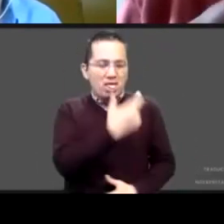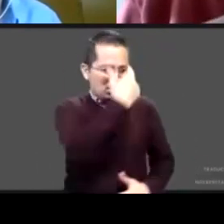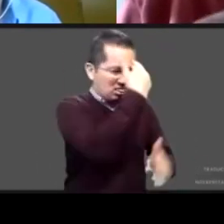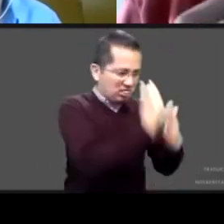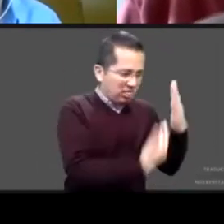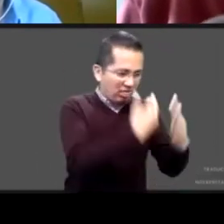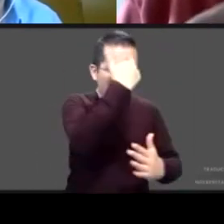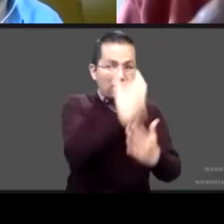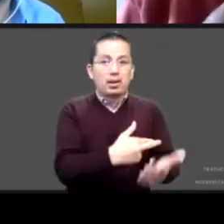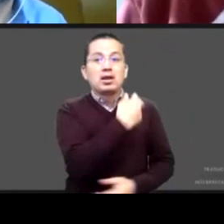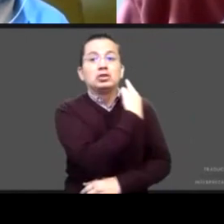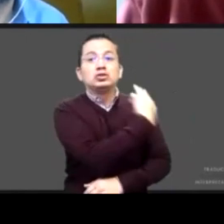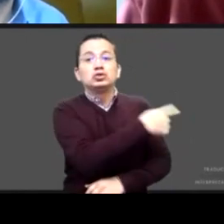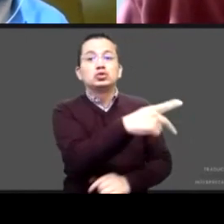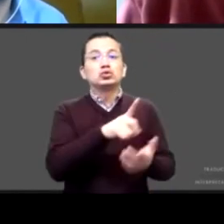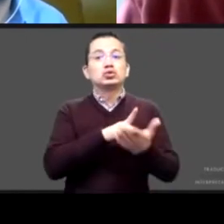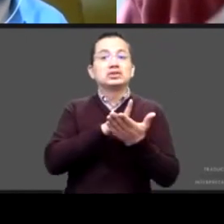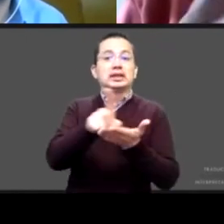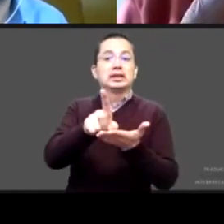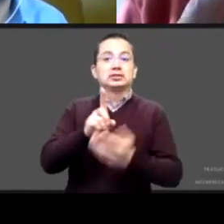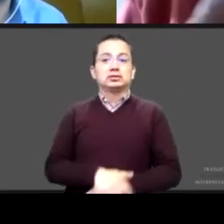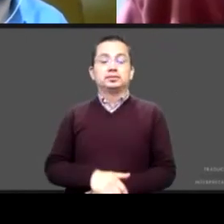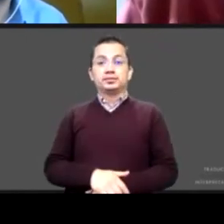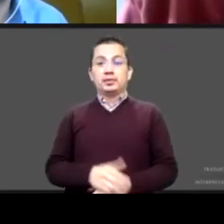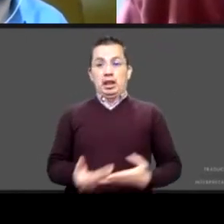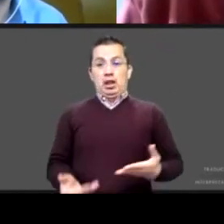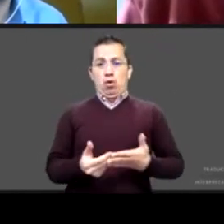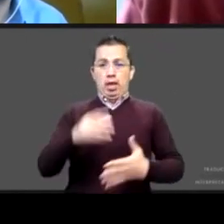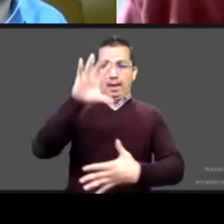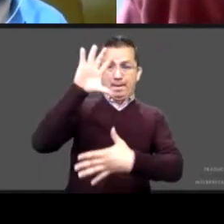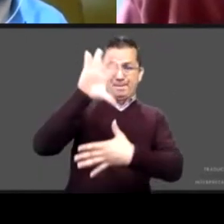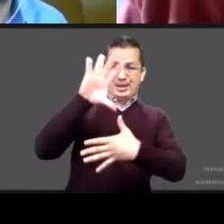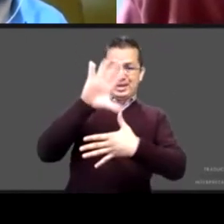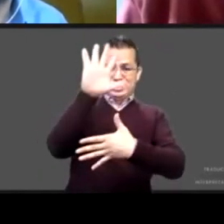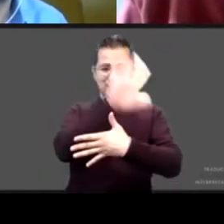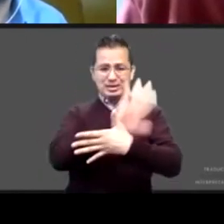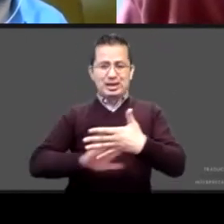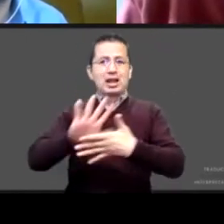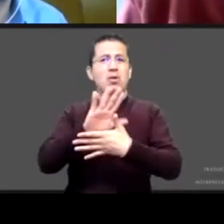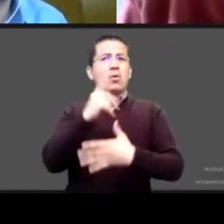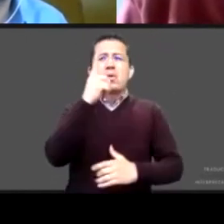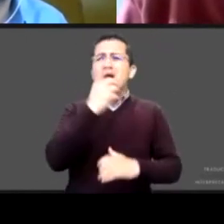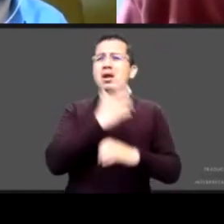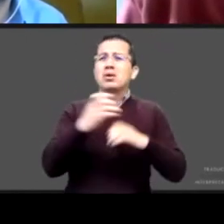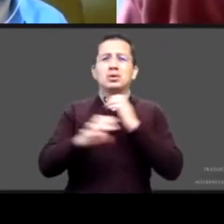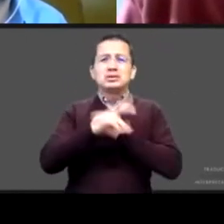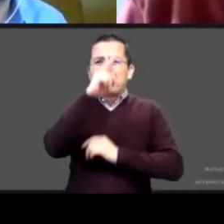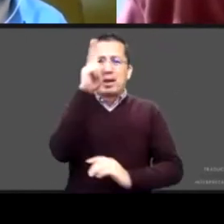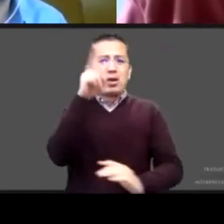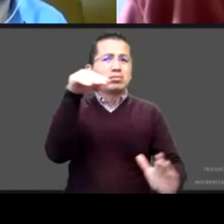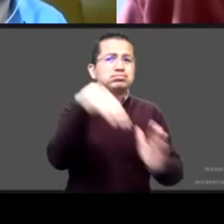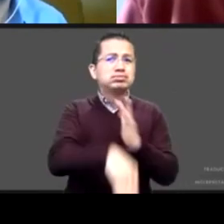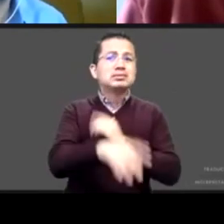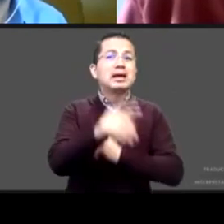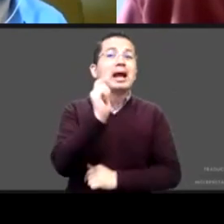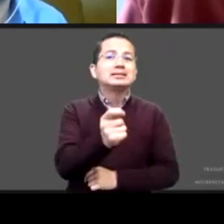el deterioro que ha tenido el ejercicio, por ejemplo, de la educación a nivel de niños, niñas y adolescentes.